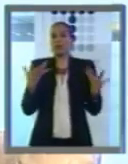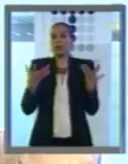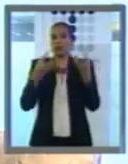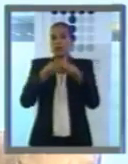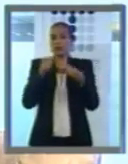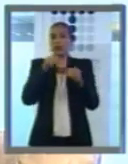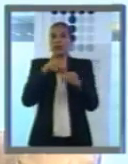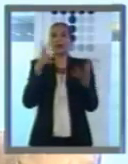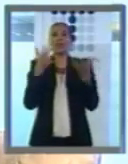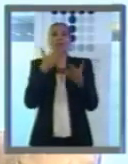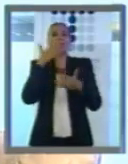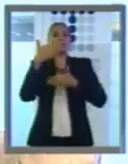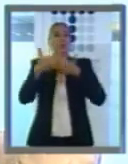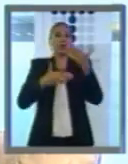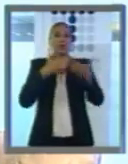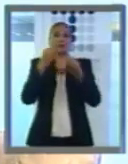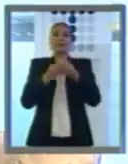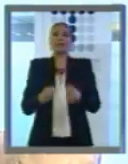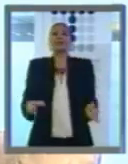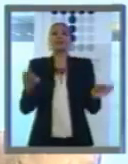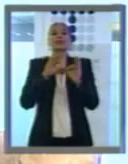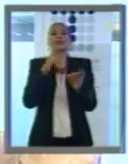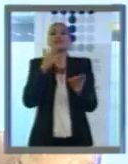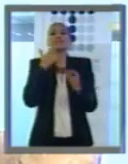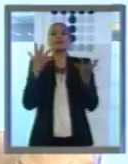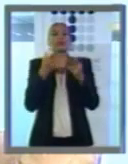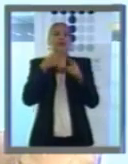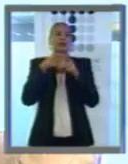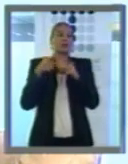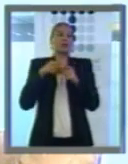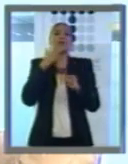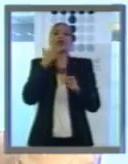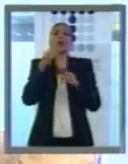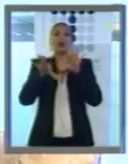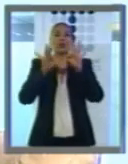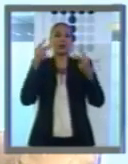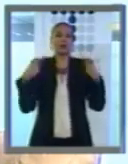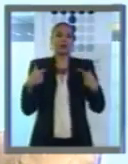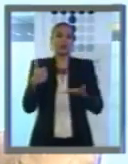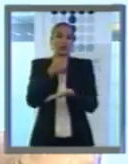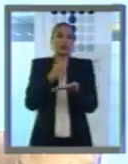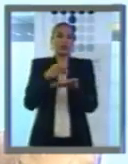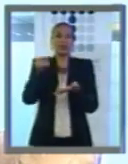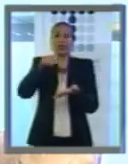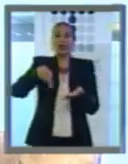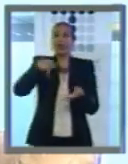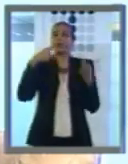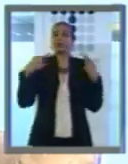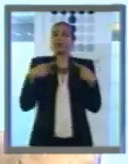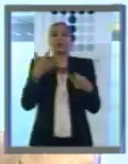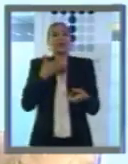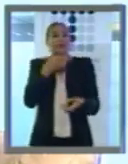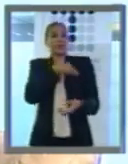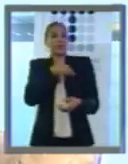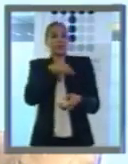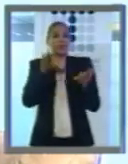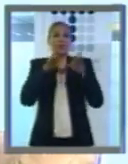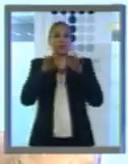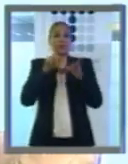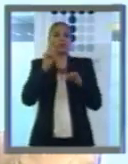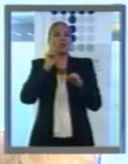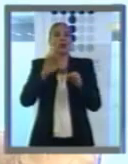ahí harán un proceso impecable para seleccionar a los mejores ciudadanos, para que ellos tengan la misión no solamente